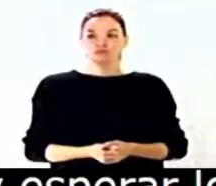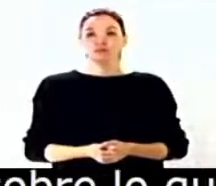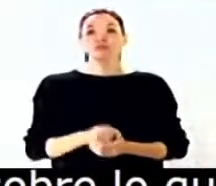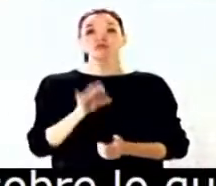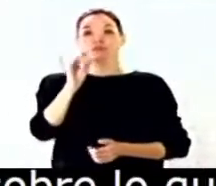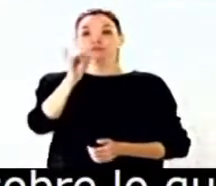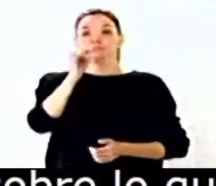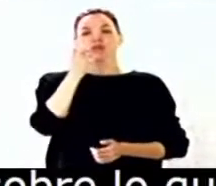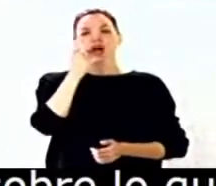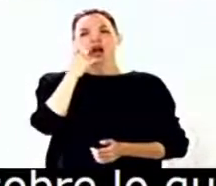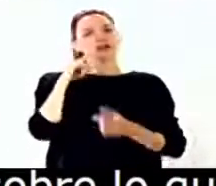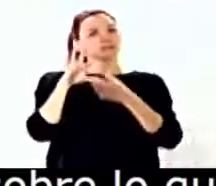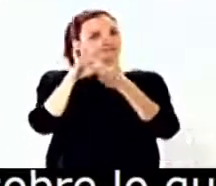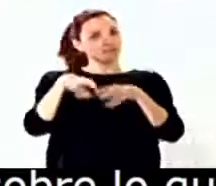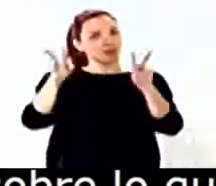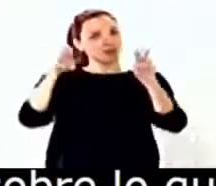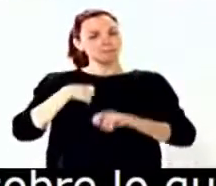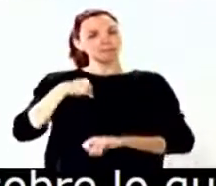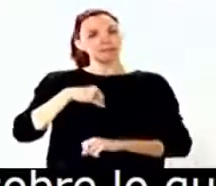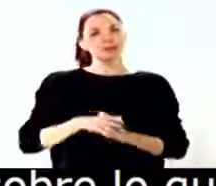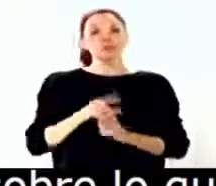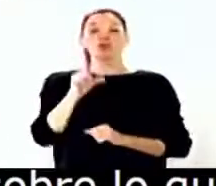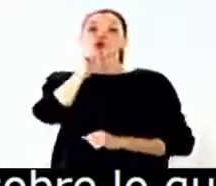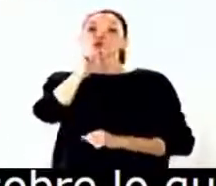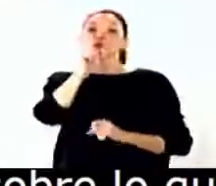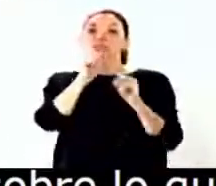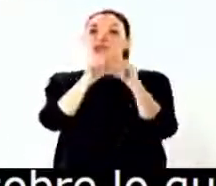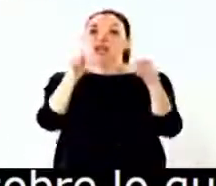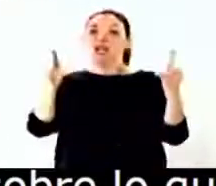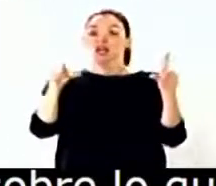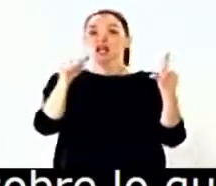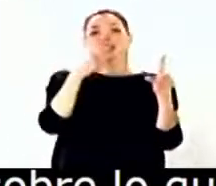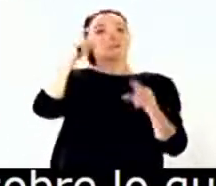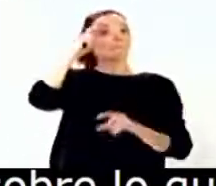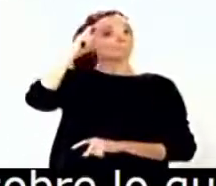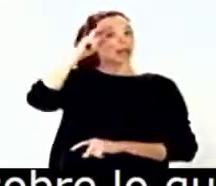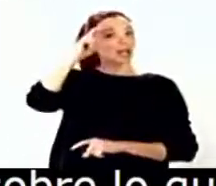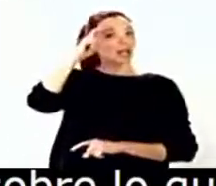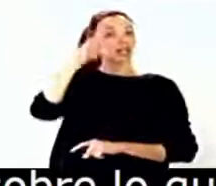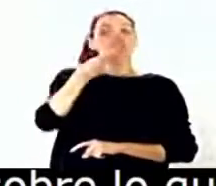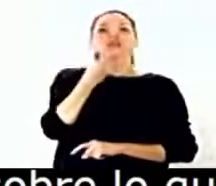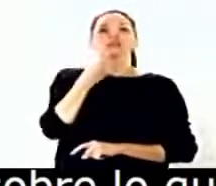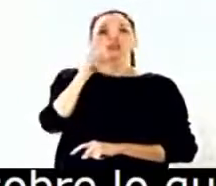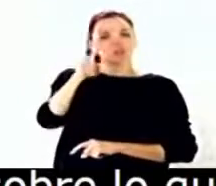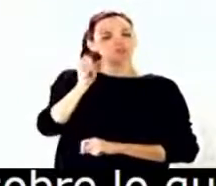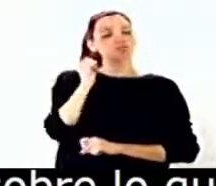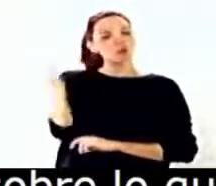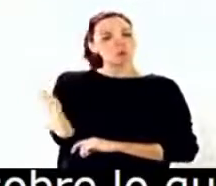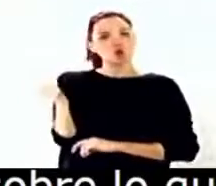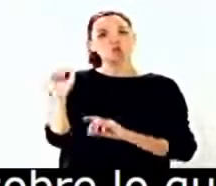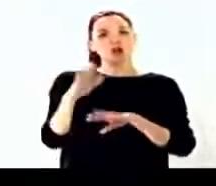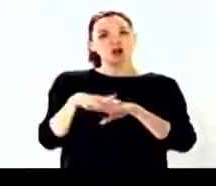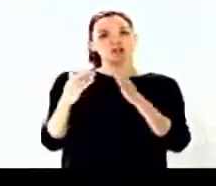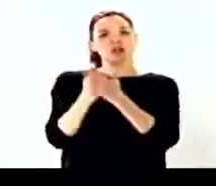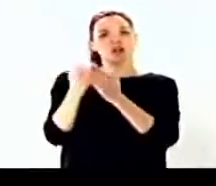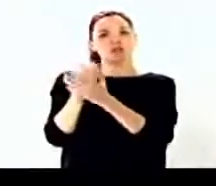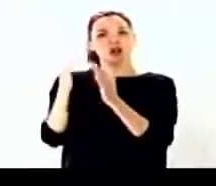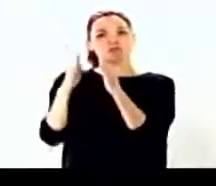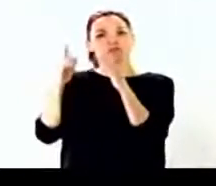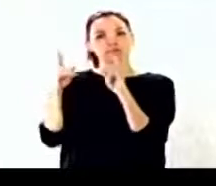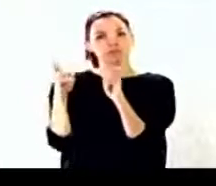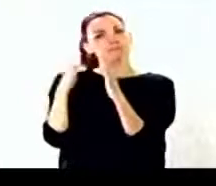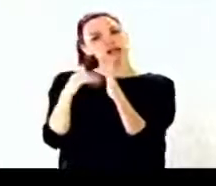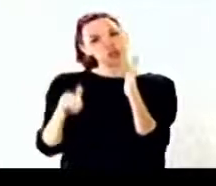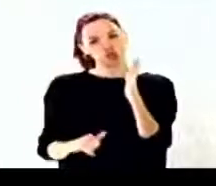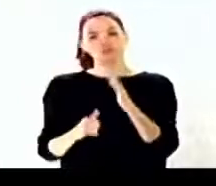Sí, a este respecto, en Twitter el consejero Vergeles apoyaba esa reducción. Y también le quería preguntar,